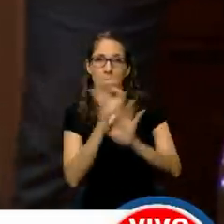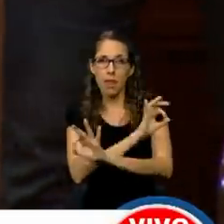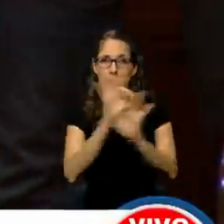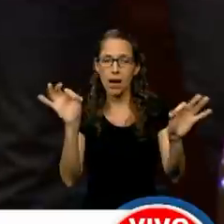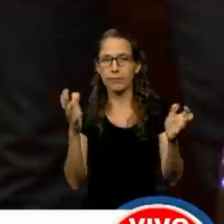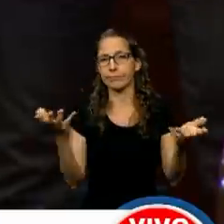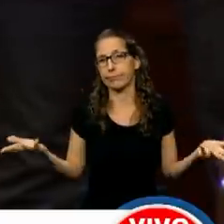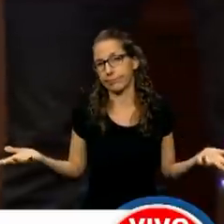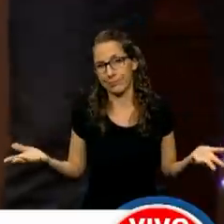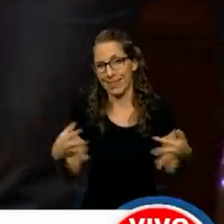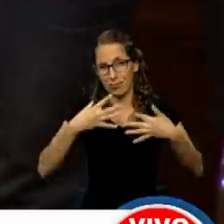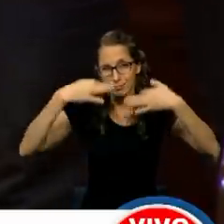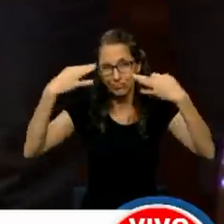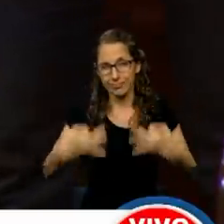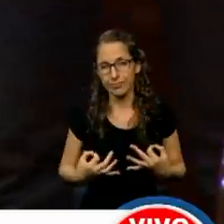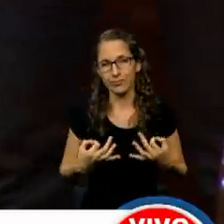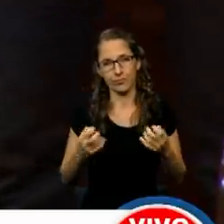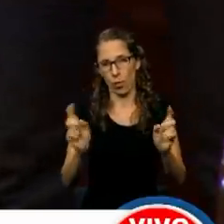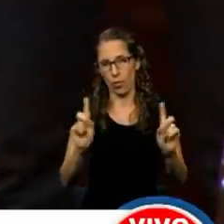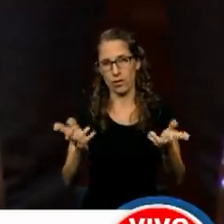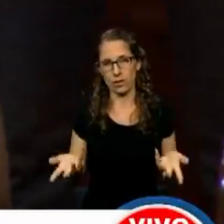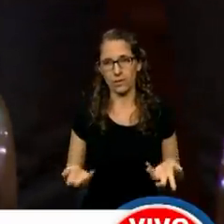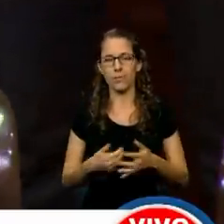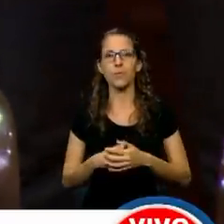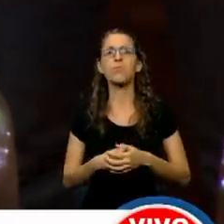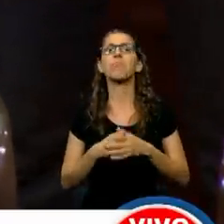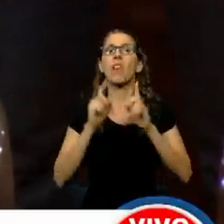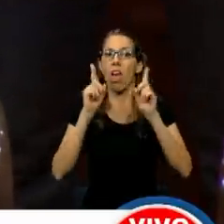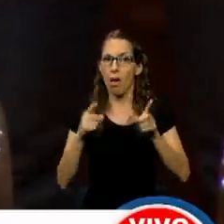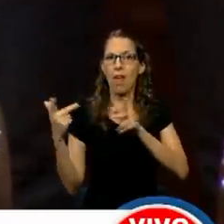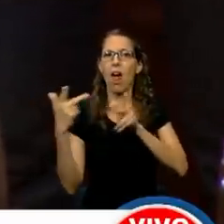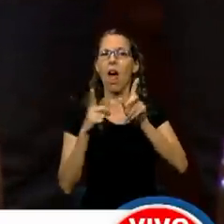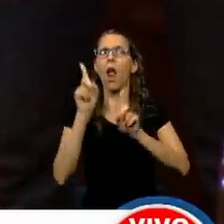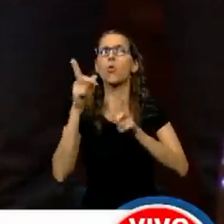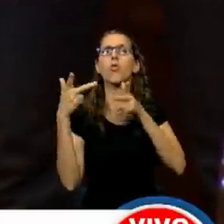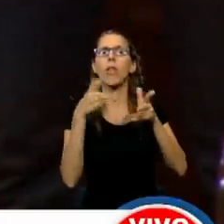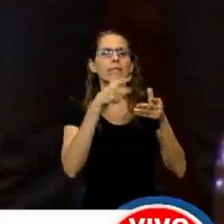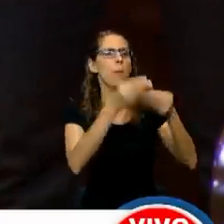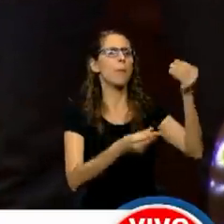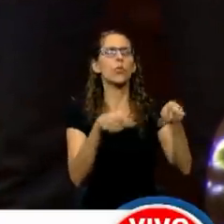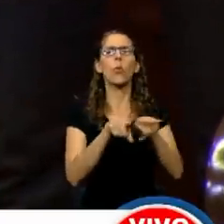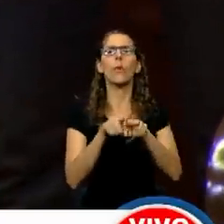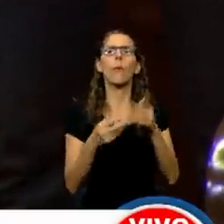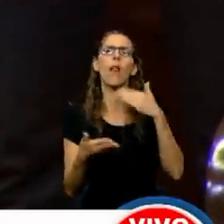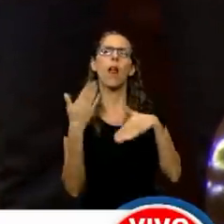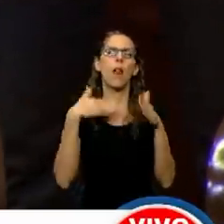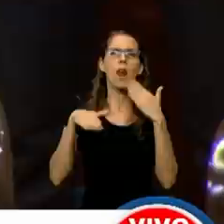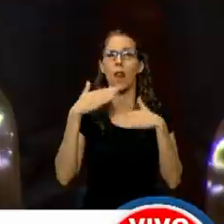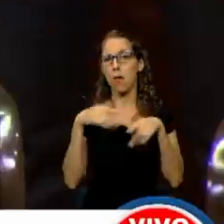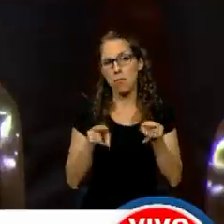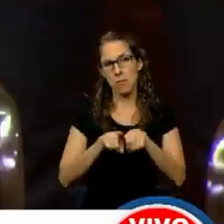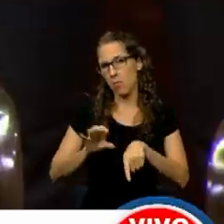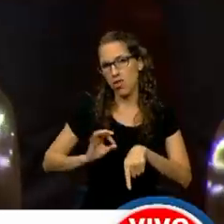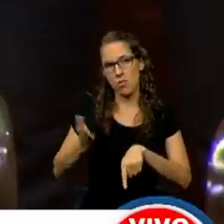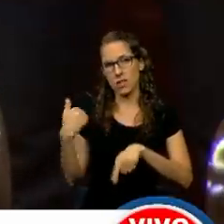no hacia la honestidad intelectual por otro lado se dice que este presupuesto es un dibujo lo mismo se dijo el año pasado si comparamos